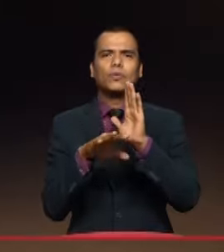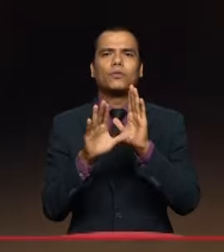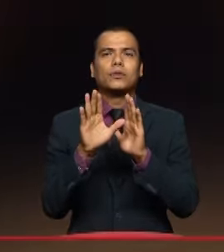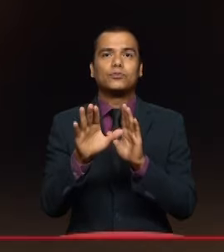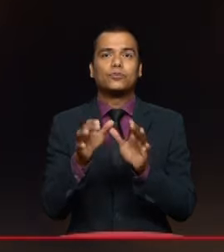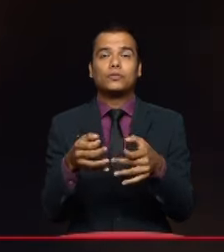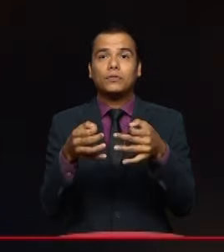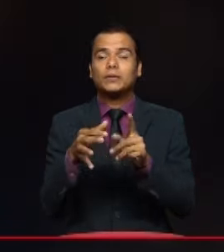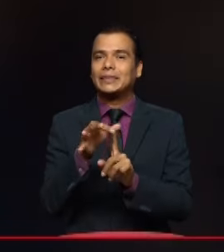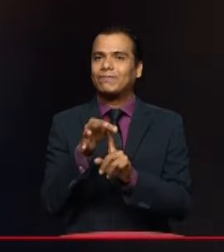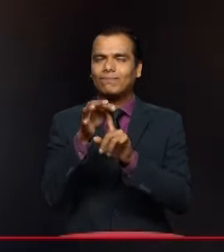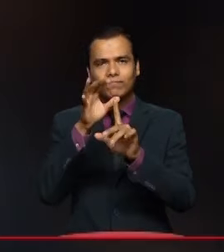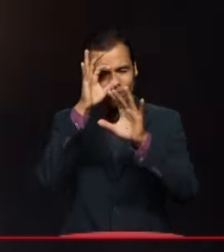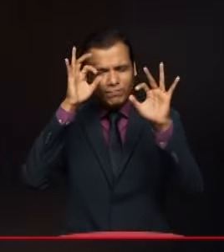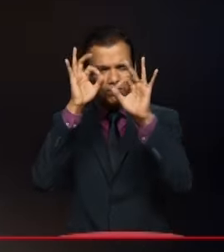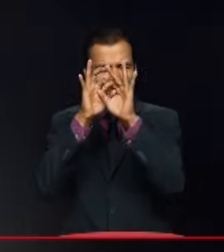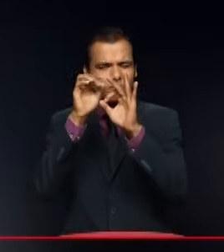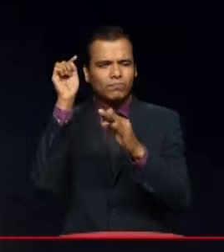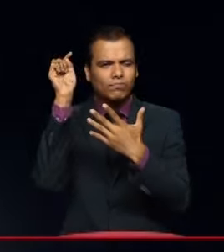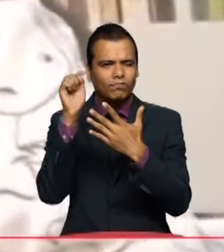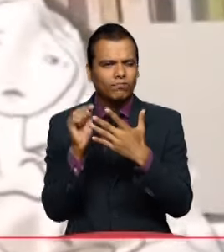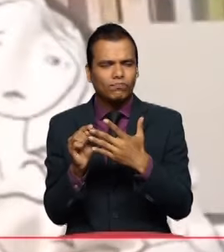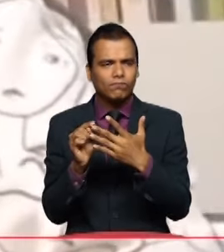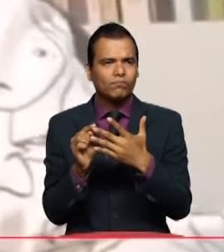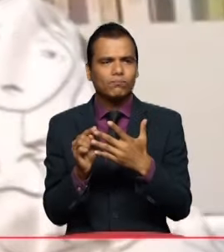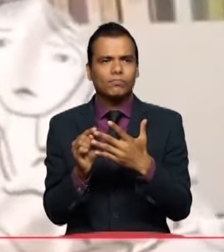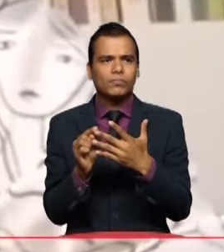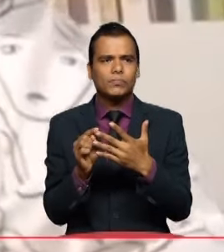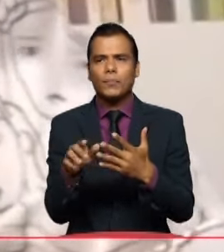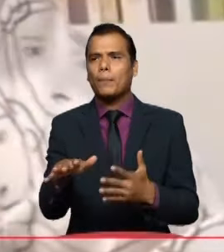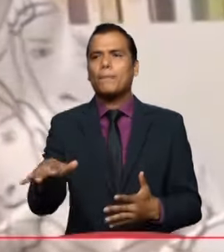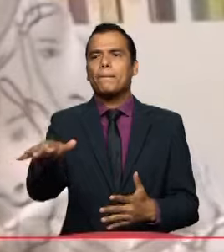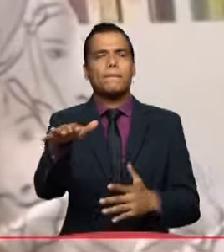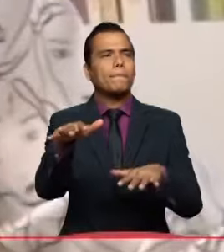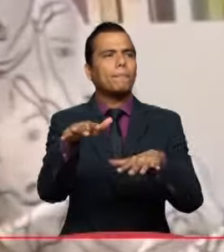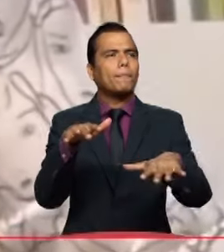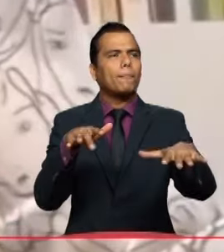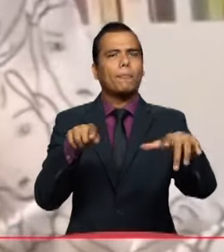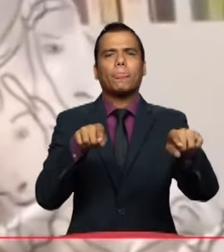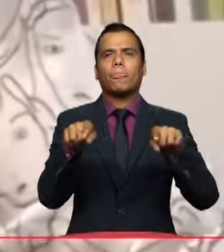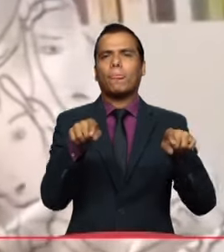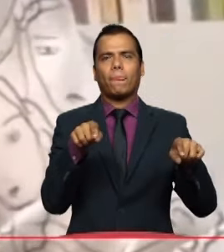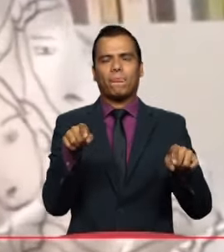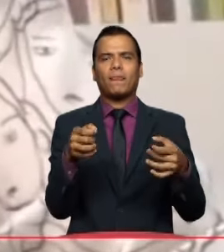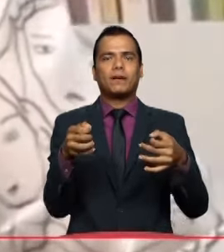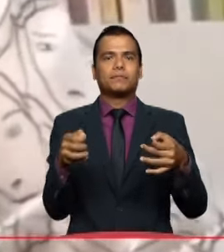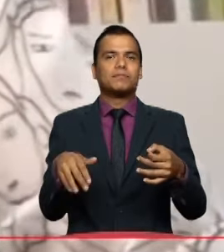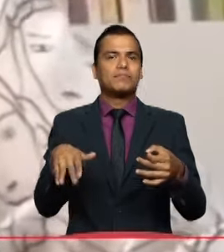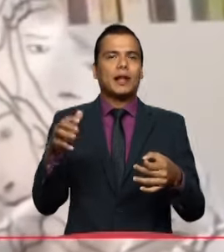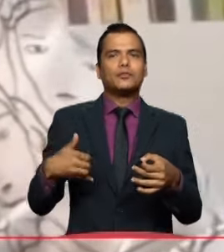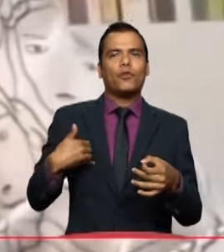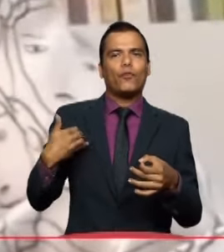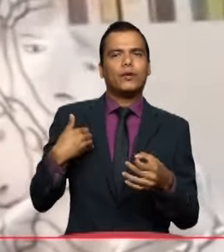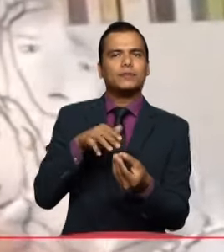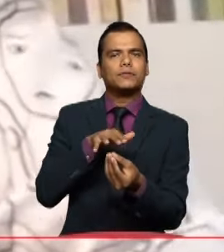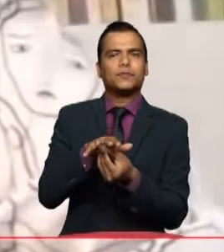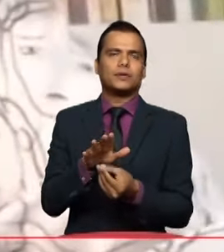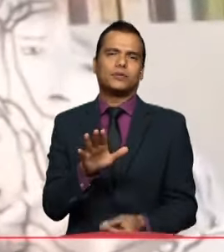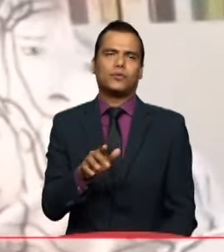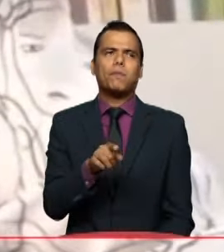haber especial atención en algunos escenarios. Los jóvenes siguen siendo el minoritario más importante y